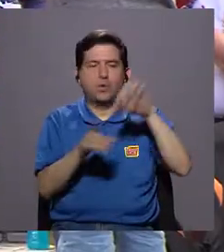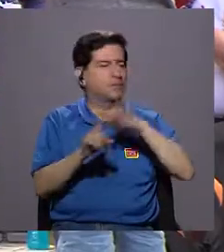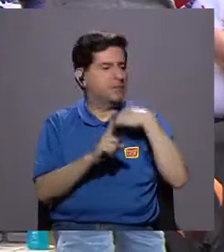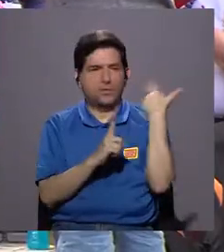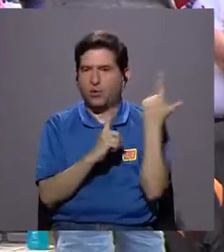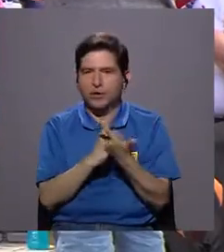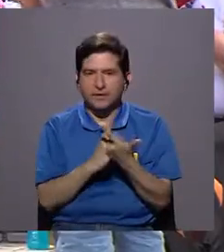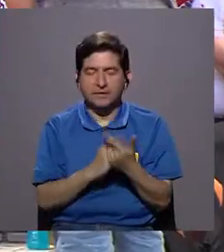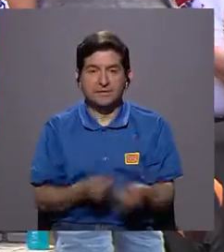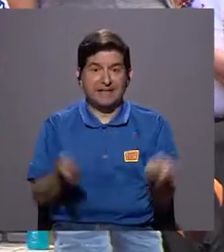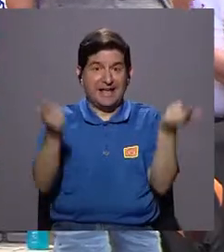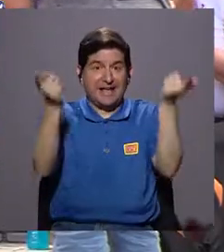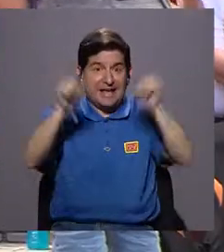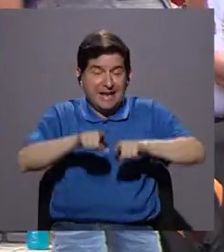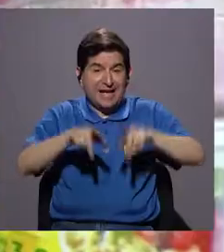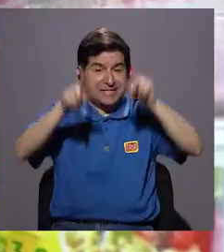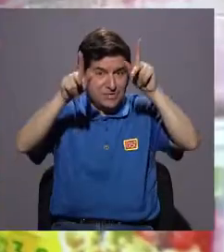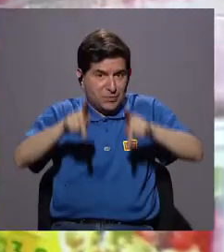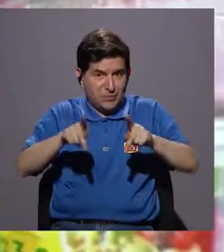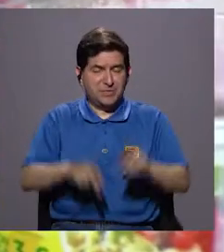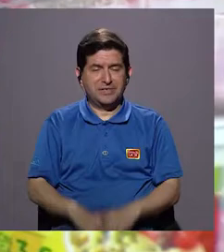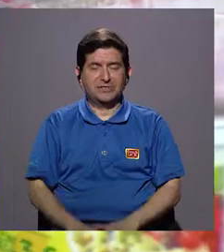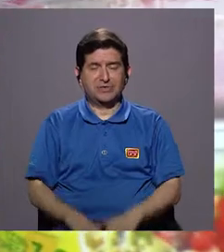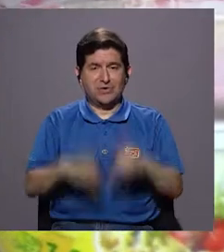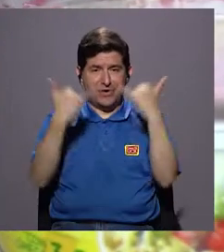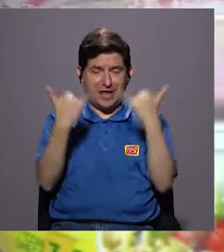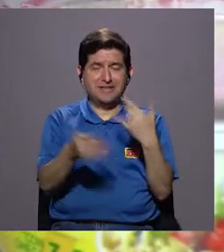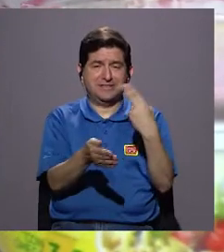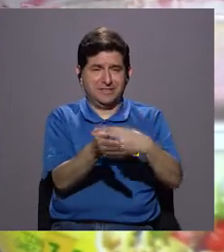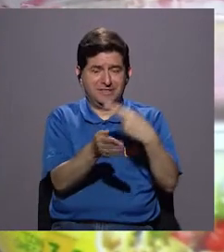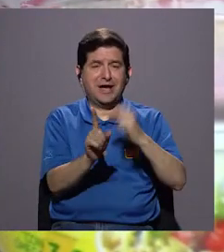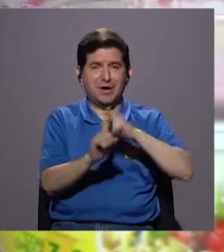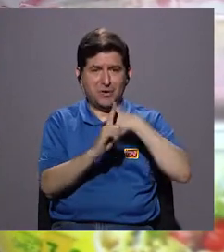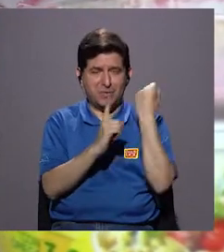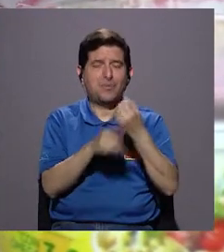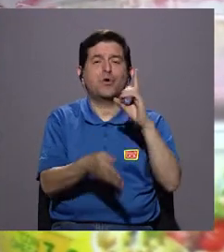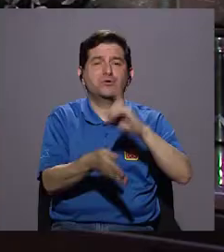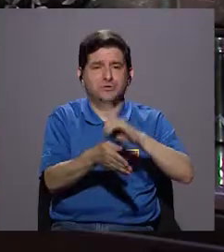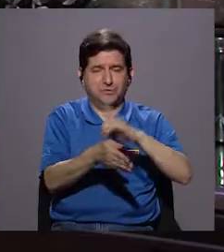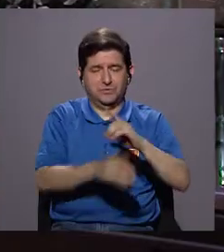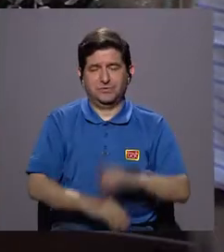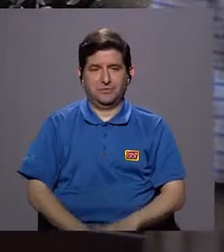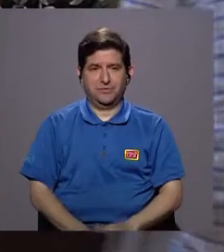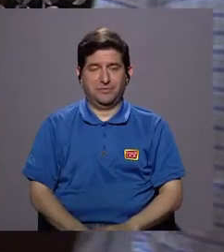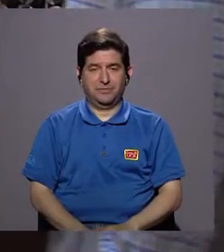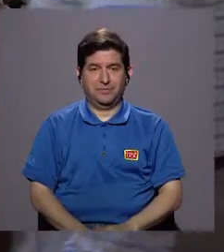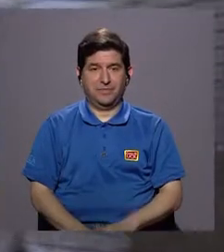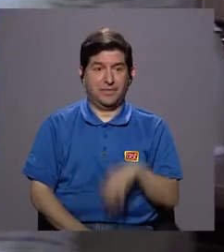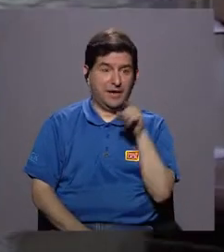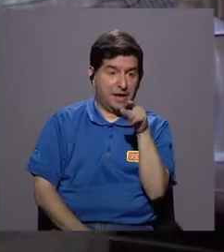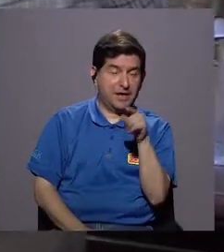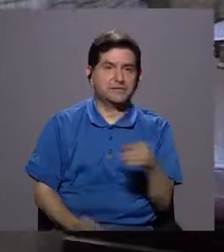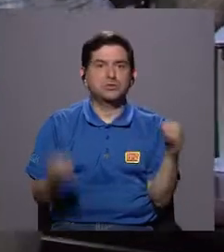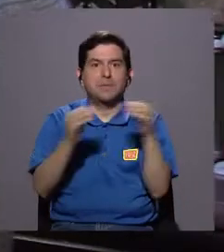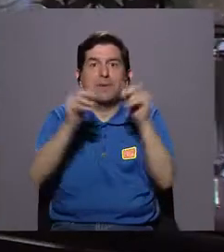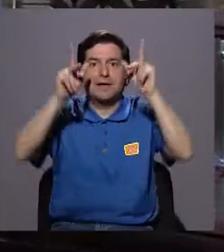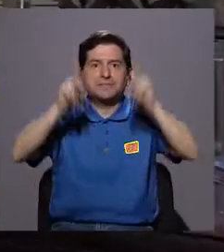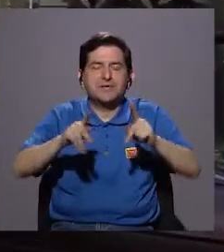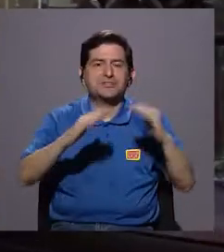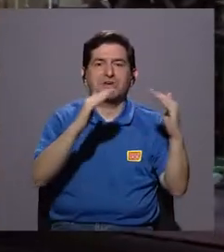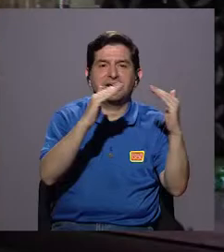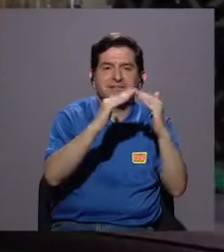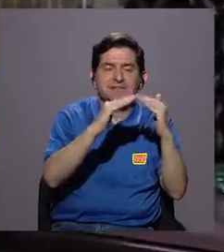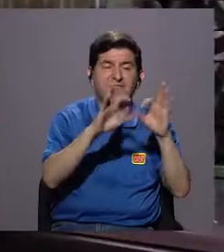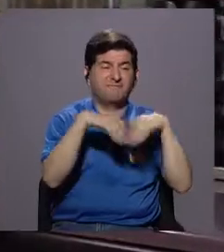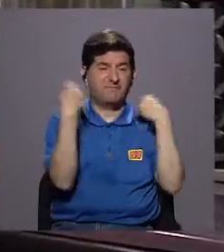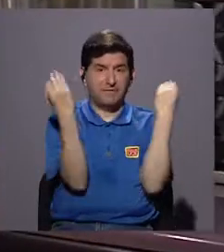social. Eso en el caso extremo de un paciente mayor que ya está hospitalizado por una condición médica. Eso todavía más en la gente que está en la casa.